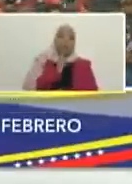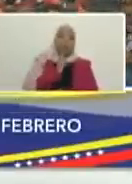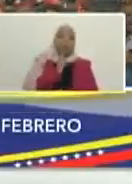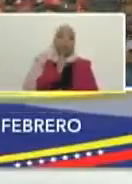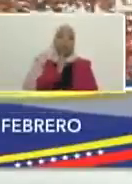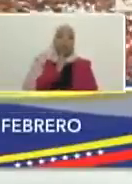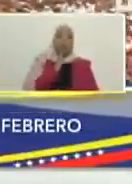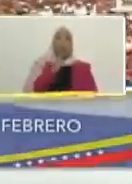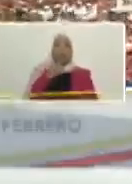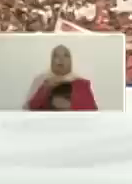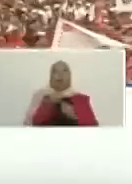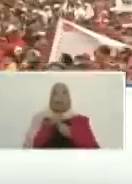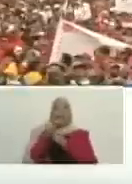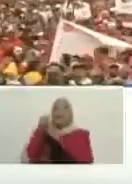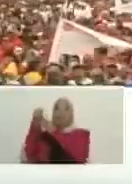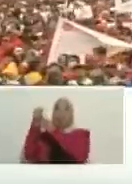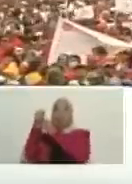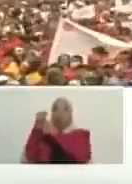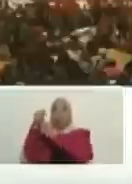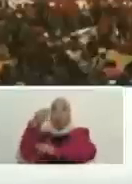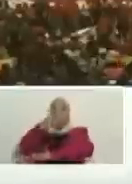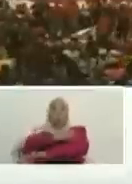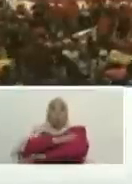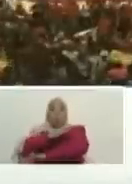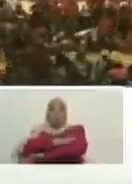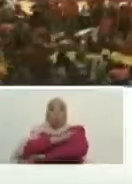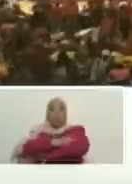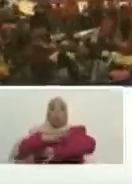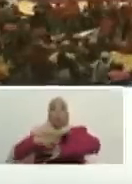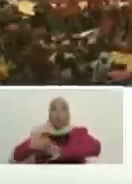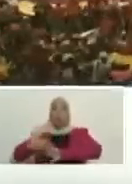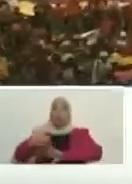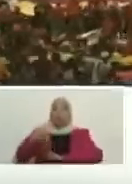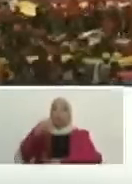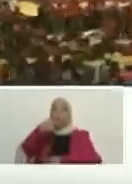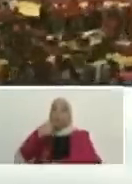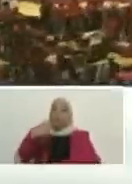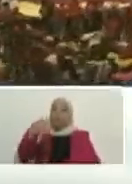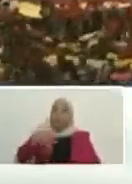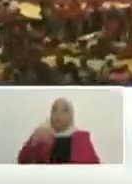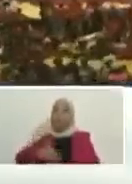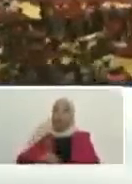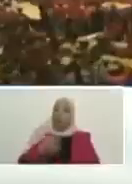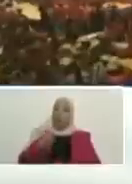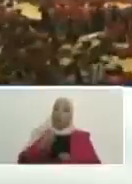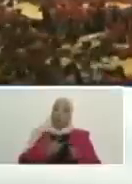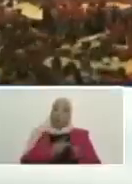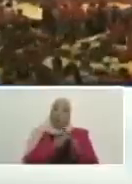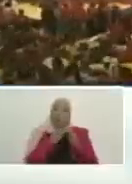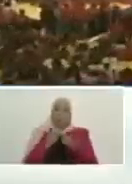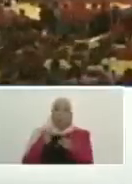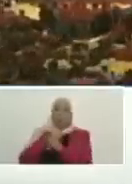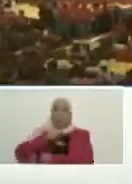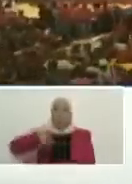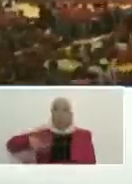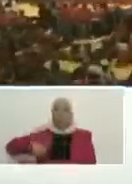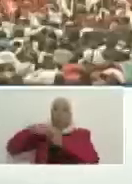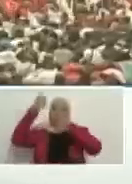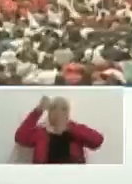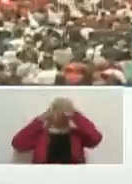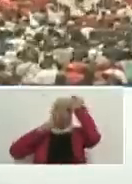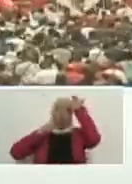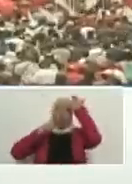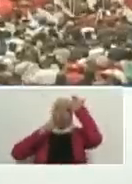y el liderazgo poderoso, honesto, valiente y patriótico de nuestro comandante Hugo